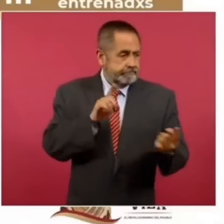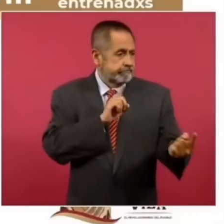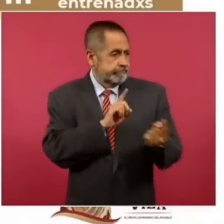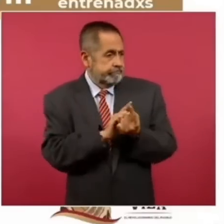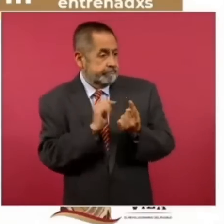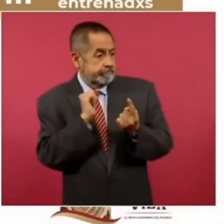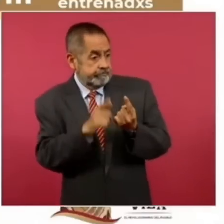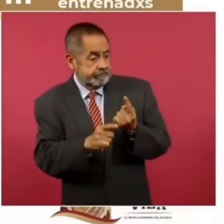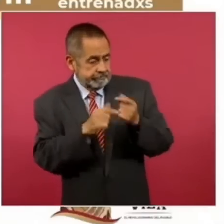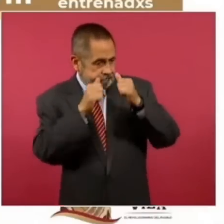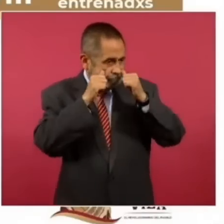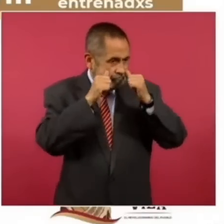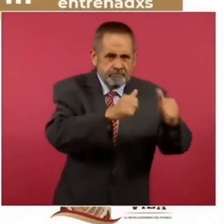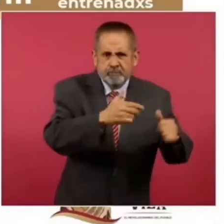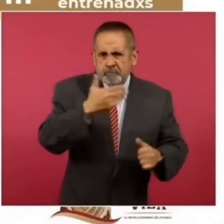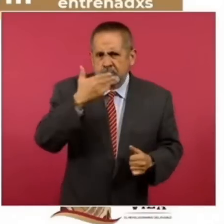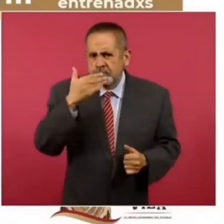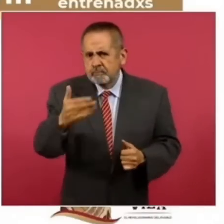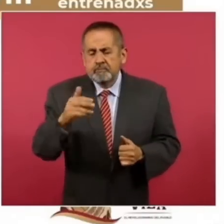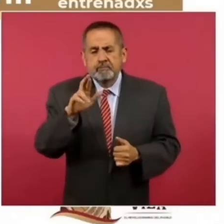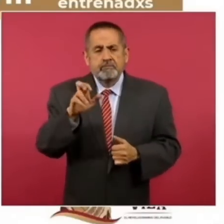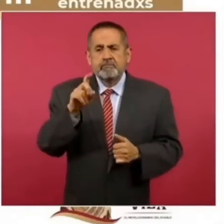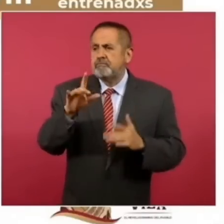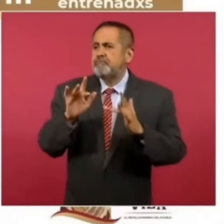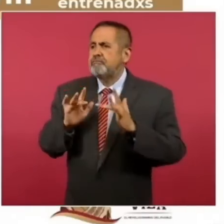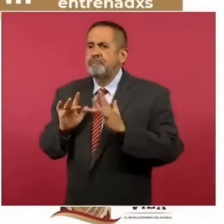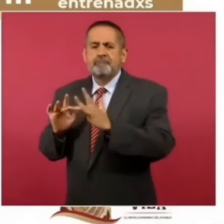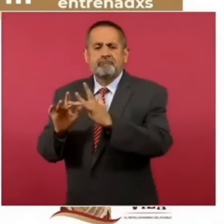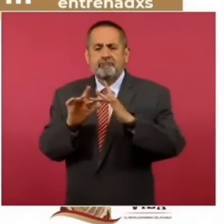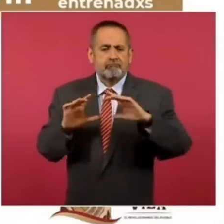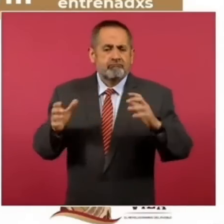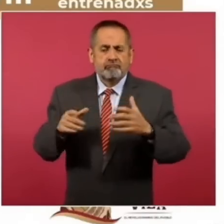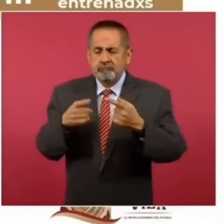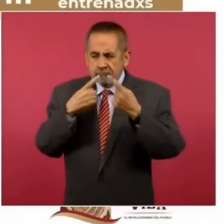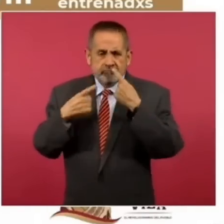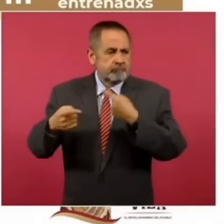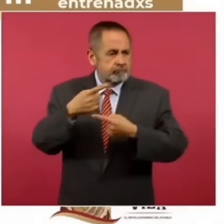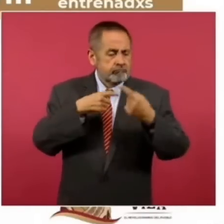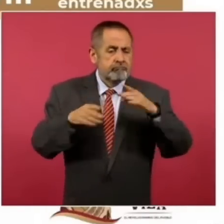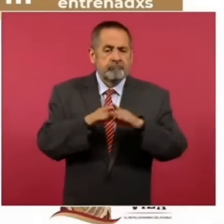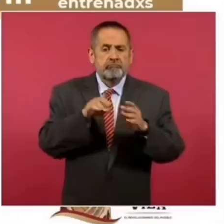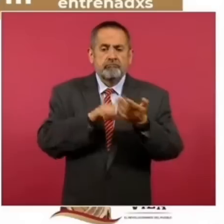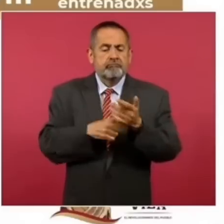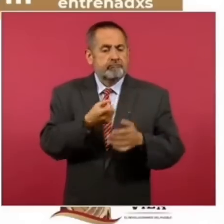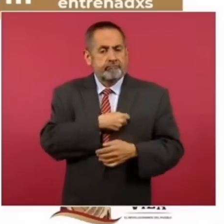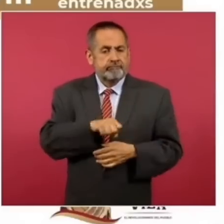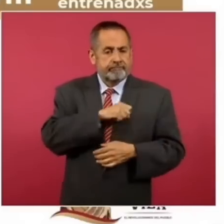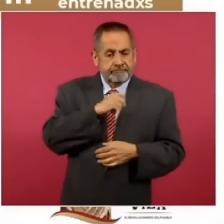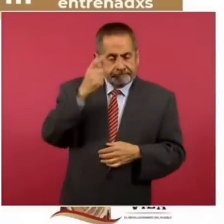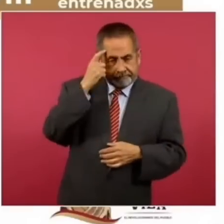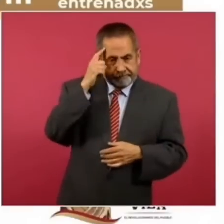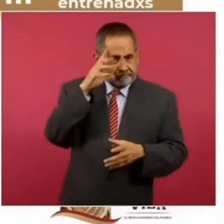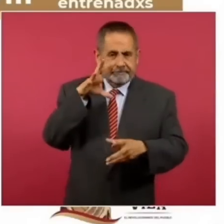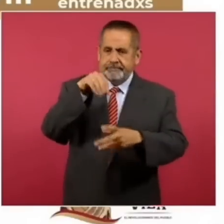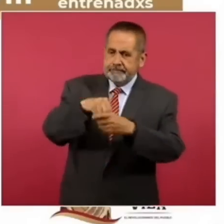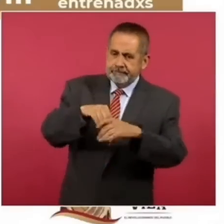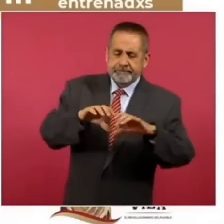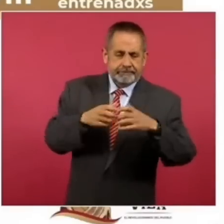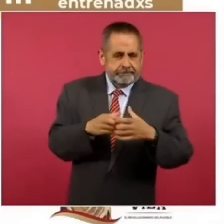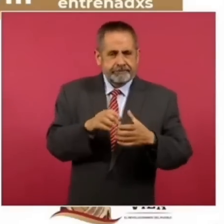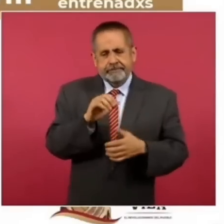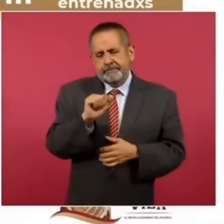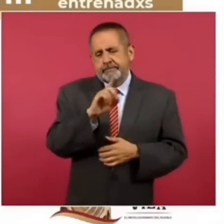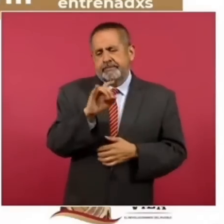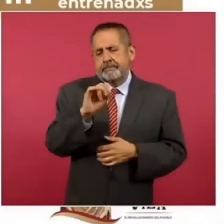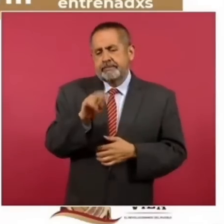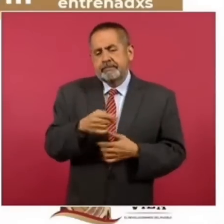que tengamos una verdadera red de detección y referencia sobre salud mental, incluyendo adicciones. Lo